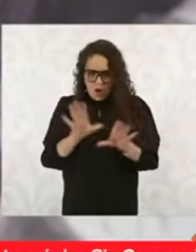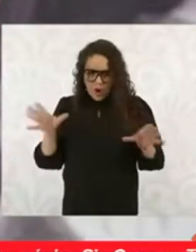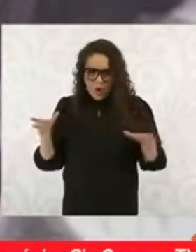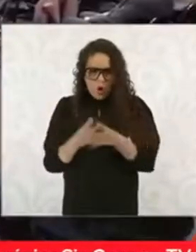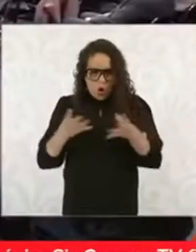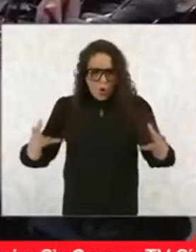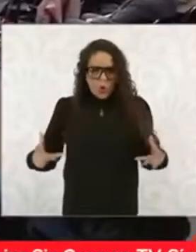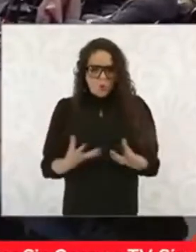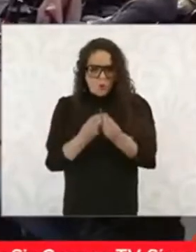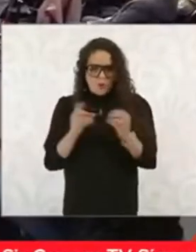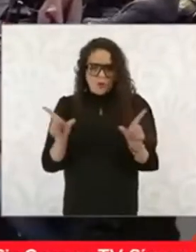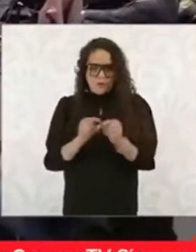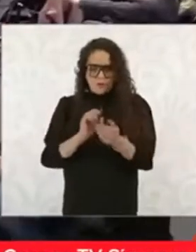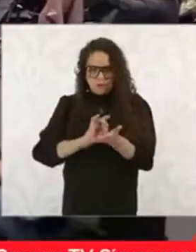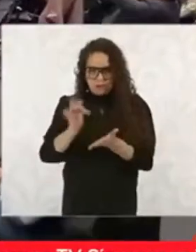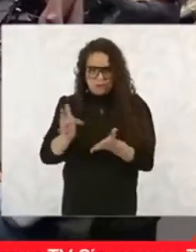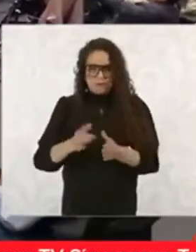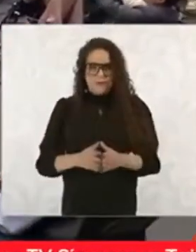Muchas gracias.